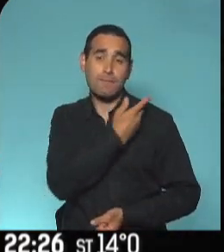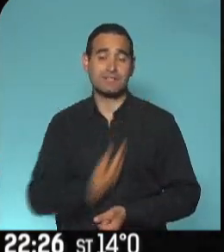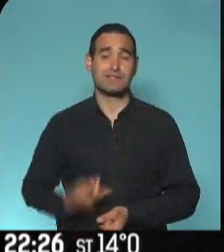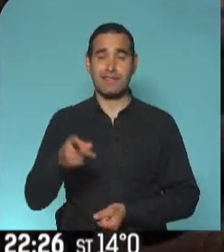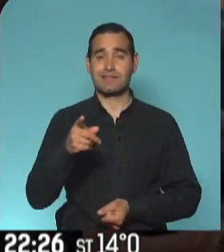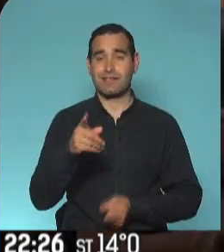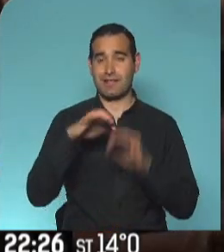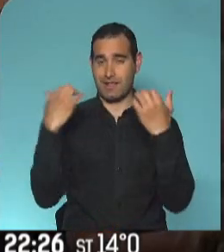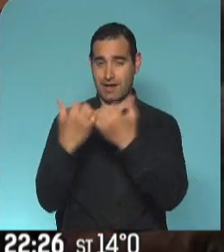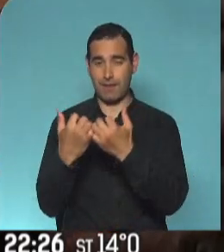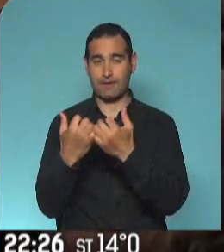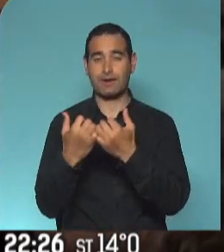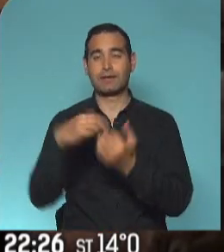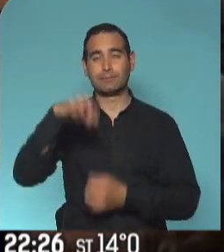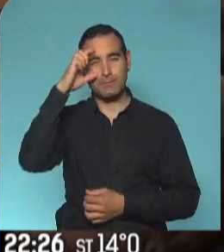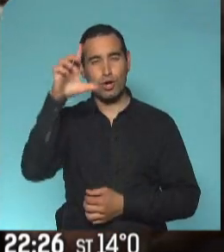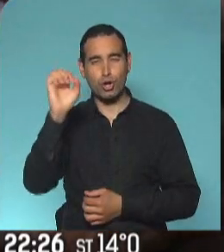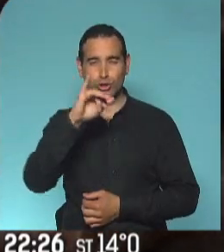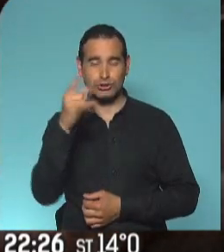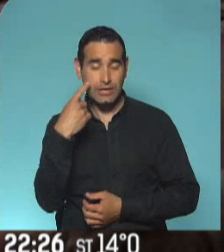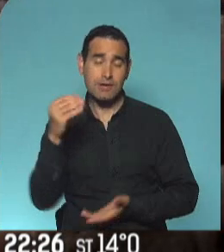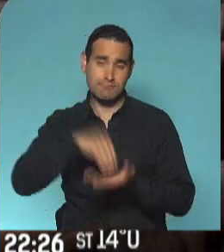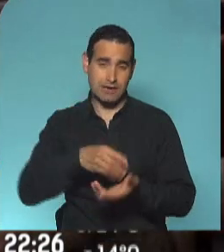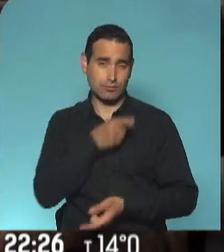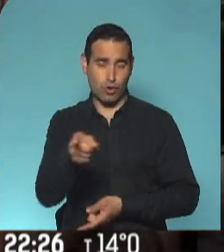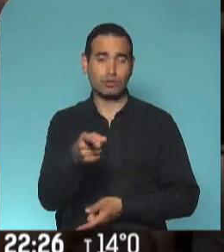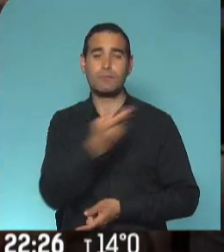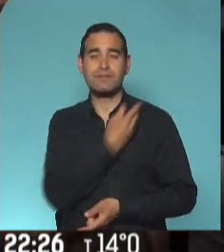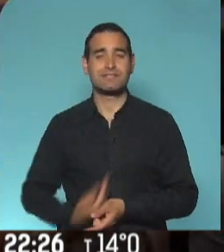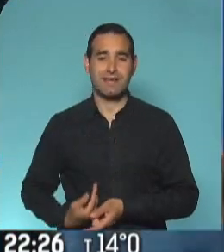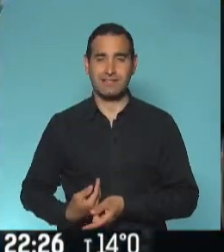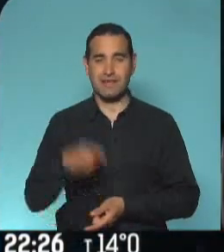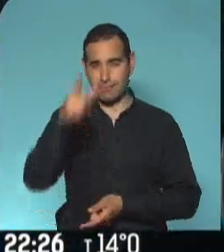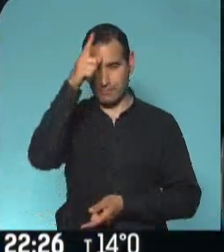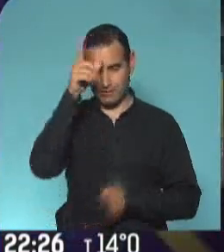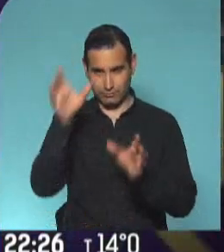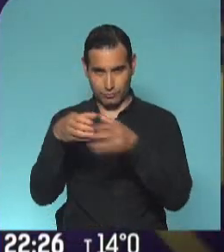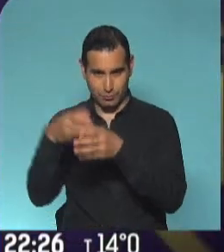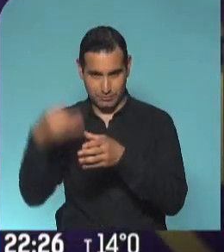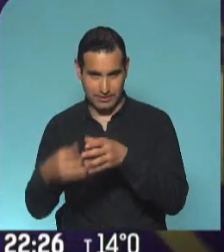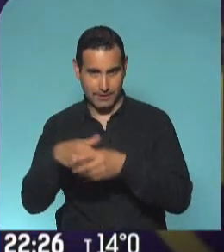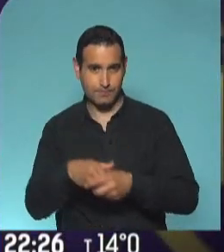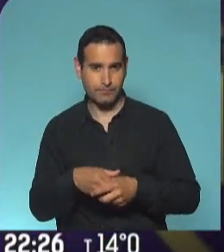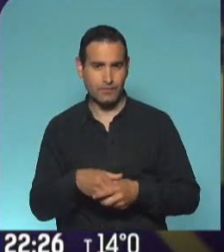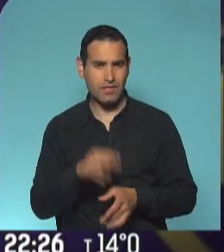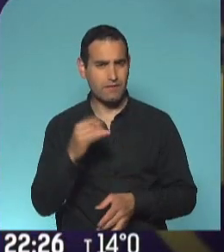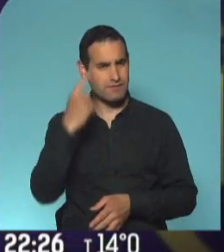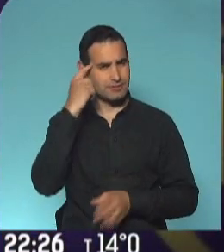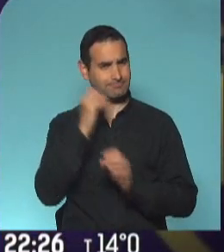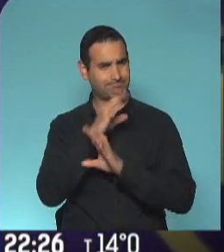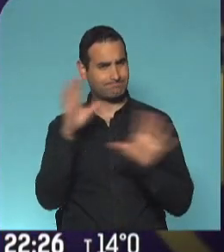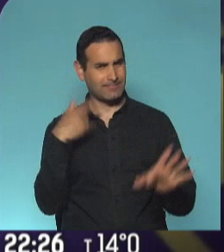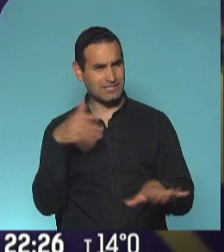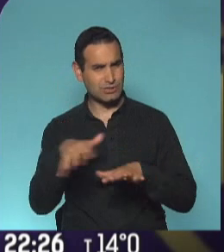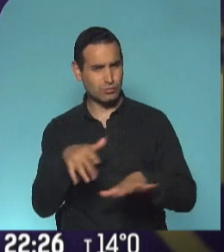la Cámara Baja, Nancy Pelosi, como al presidente de la Comisión de Inteligencia, Adam Schiff. It's hard to imagine a set